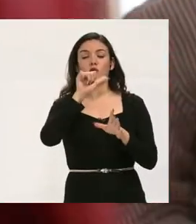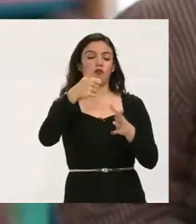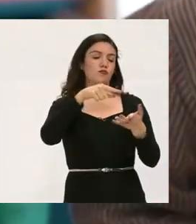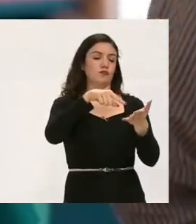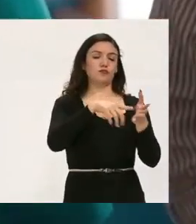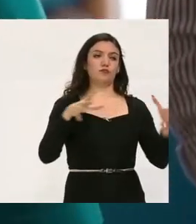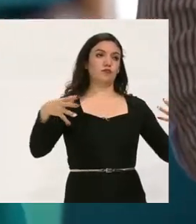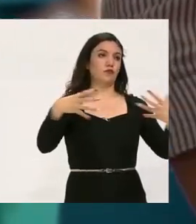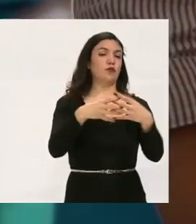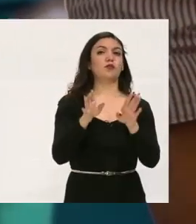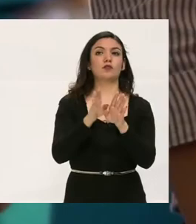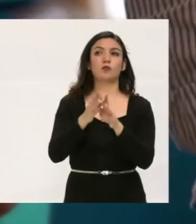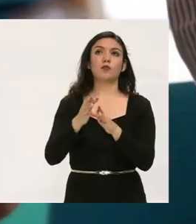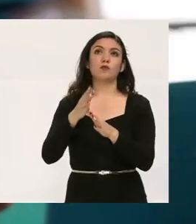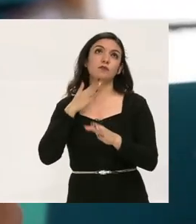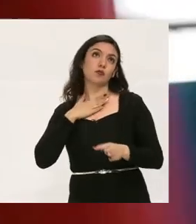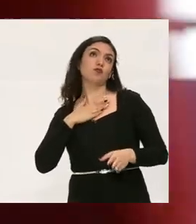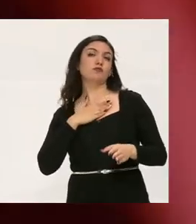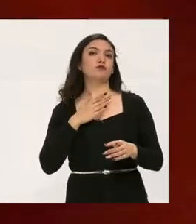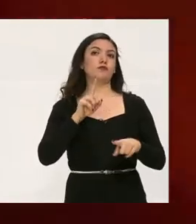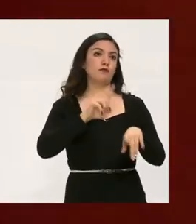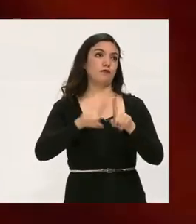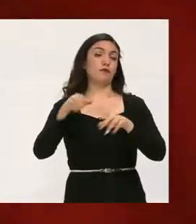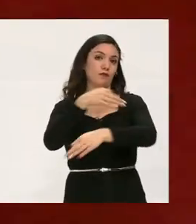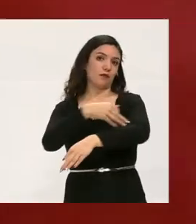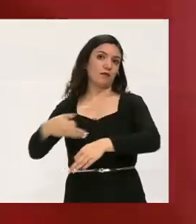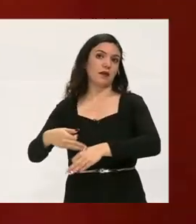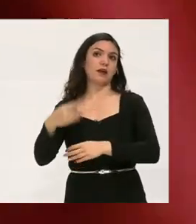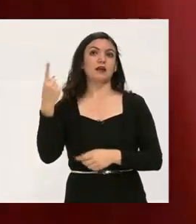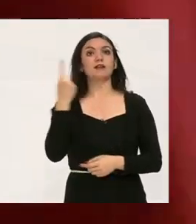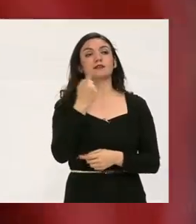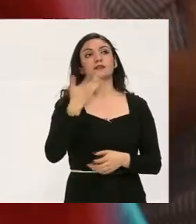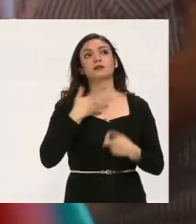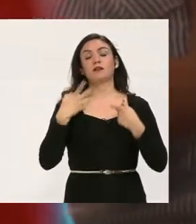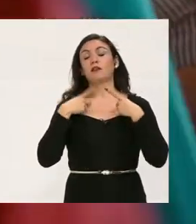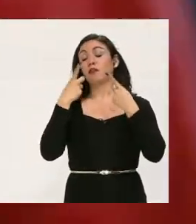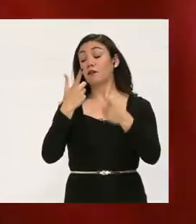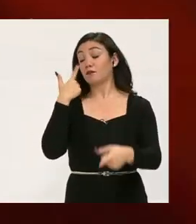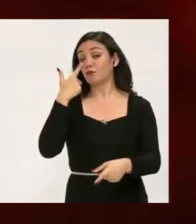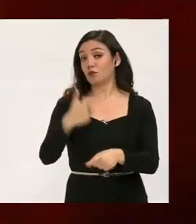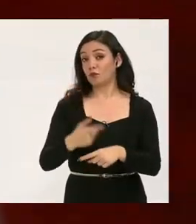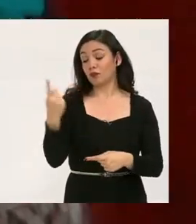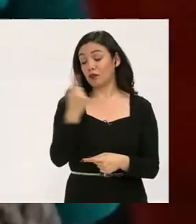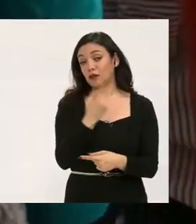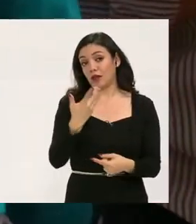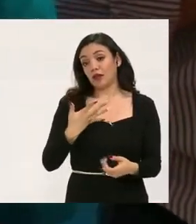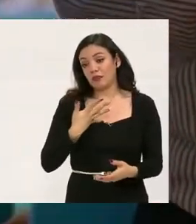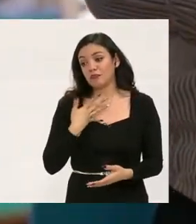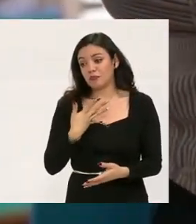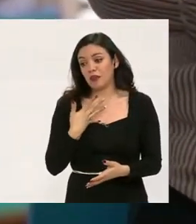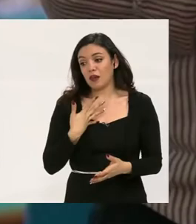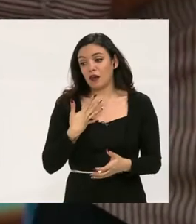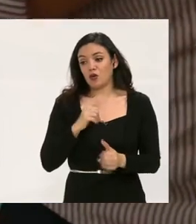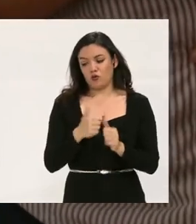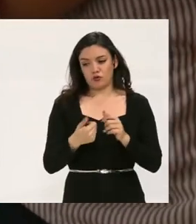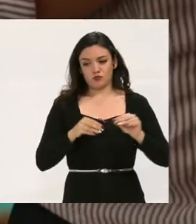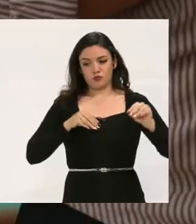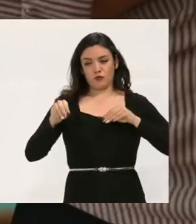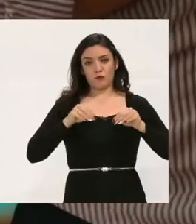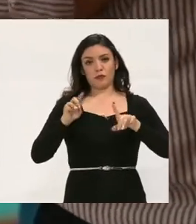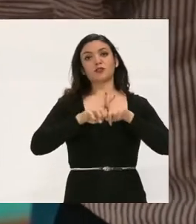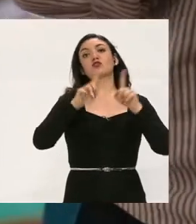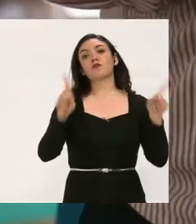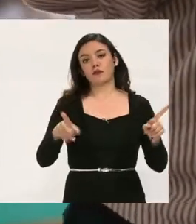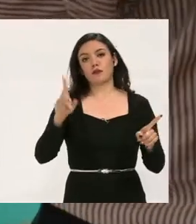otros contextos incluso hasta familiares pues se dan cuenta que ellos tienen ciertas